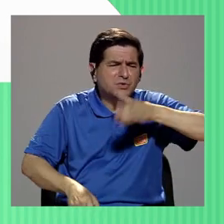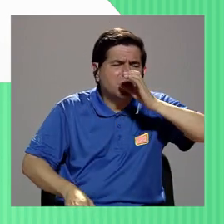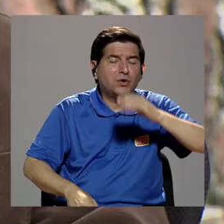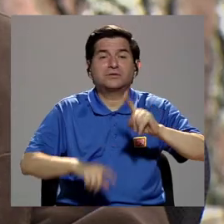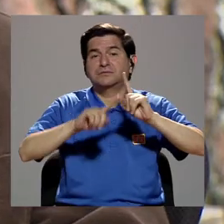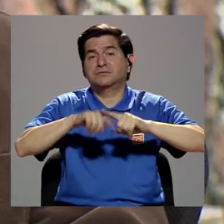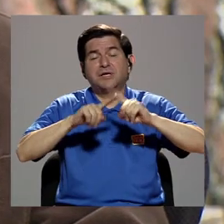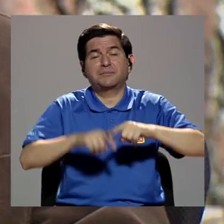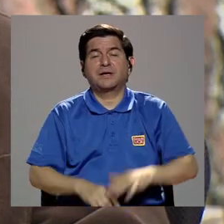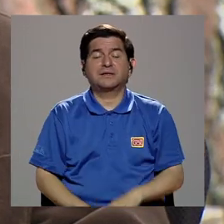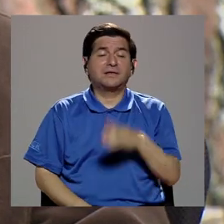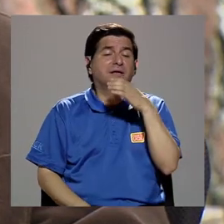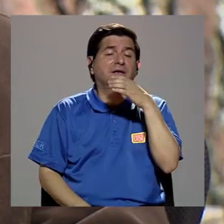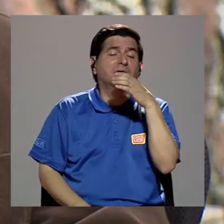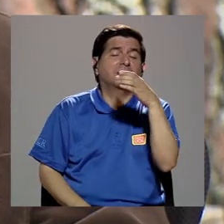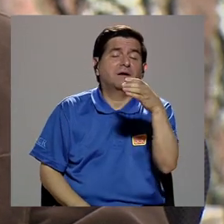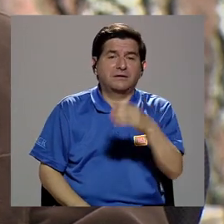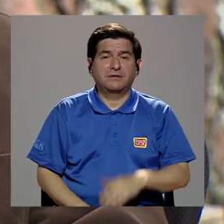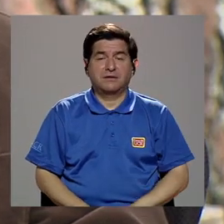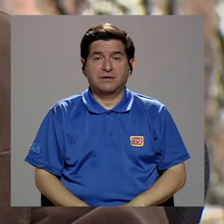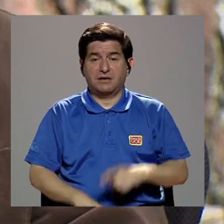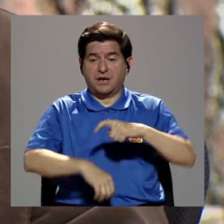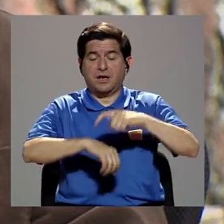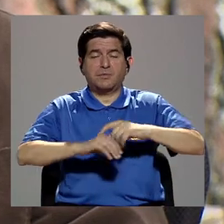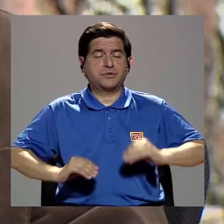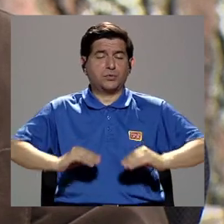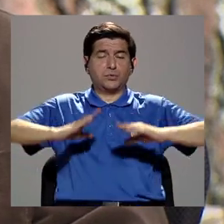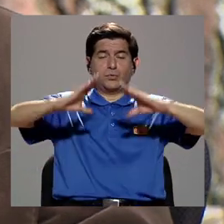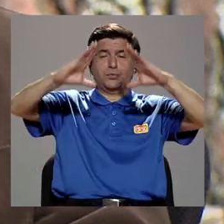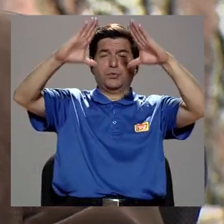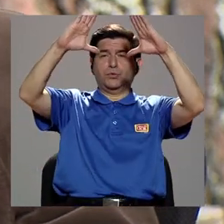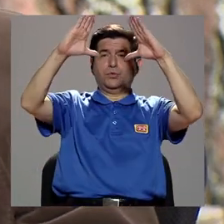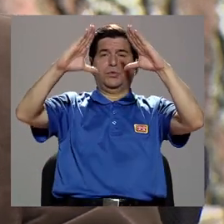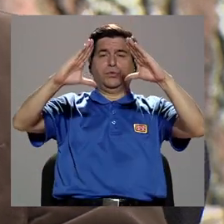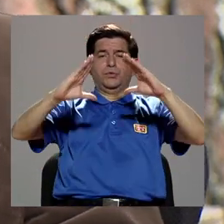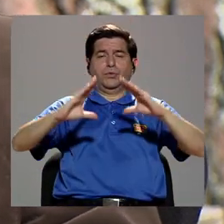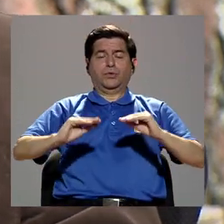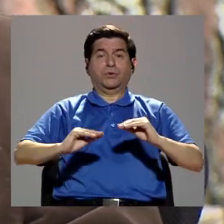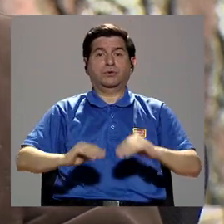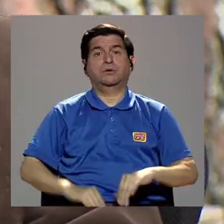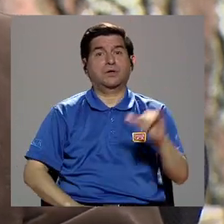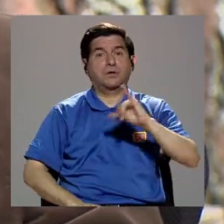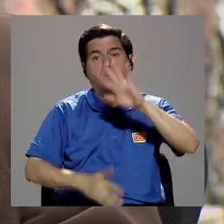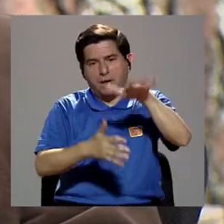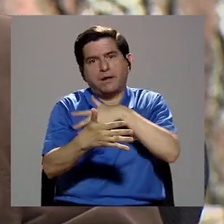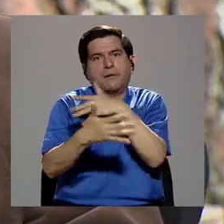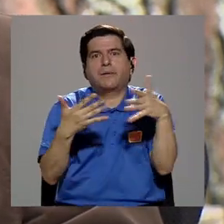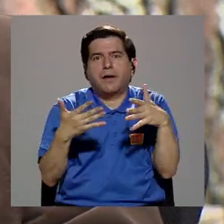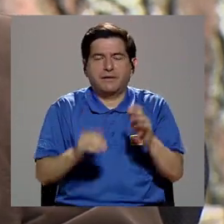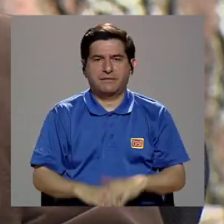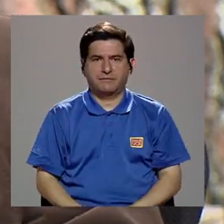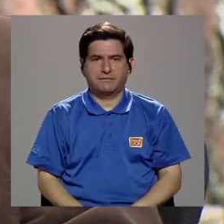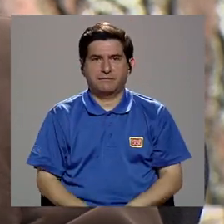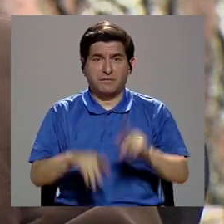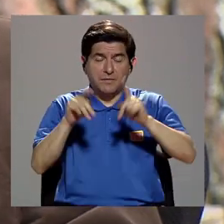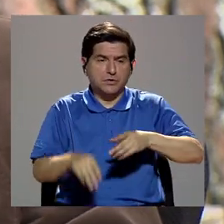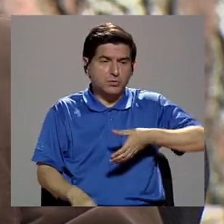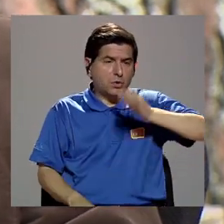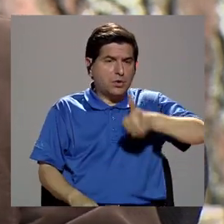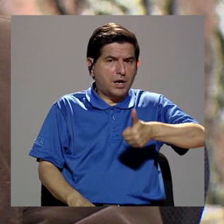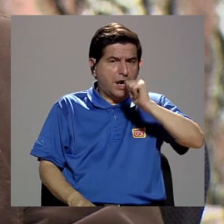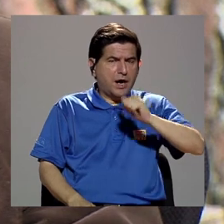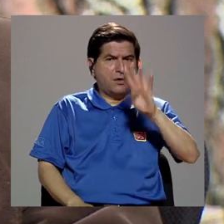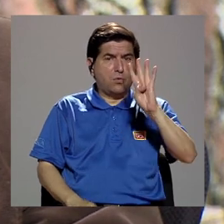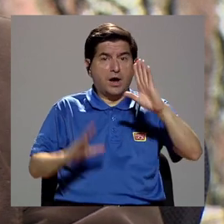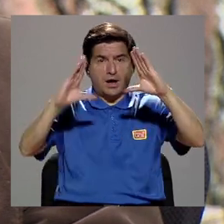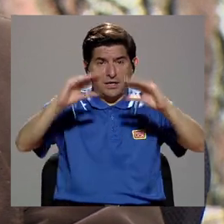depende de los calores, ¿verdad?, que haya a lo largo del día. Y también del horario, ¿verdad? Hay gente que el tomar agua después de las 4 de